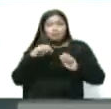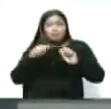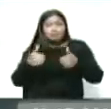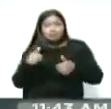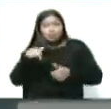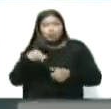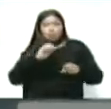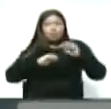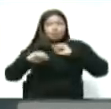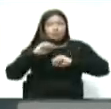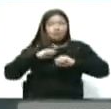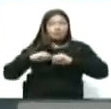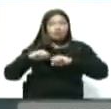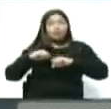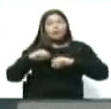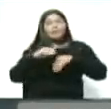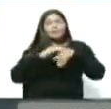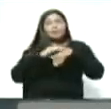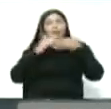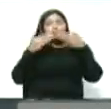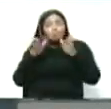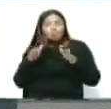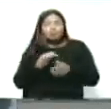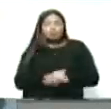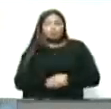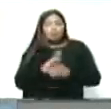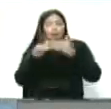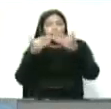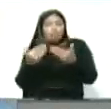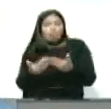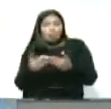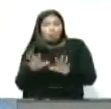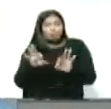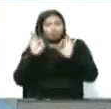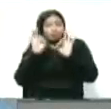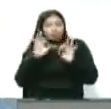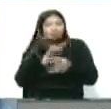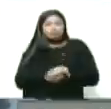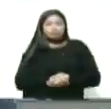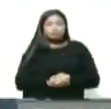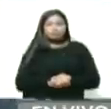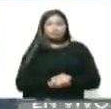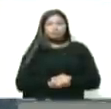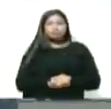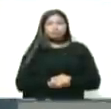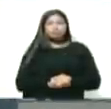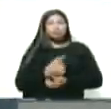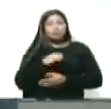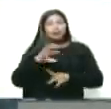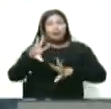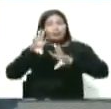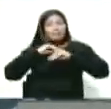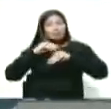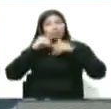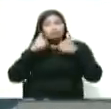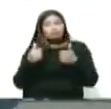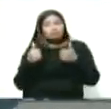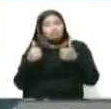desplegado el Ministerio Público en el país, inédita hasta ahora, de una increíble aceptación, de